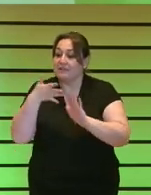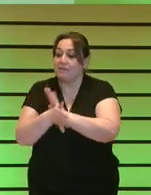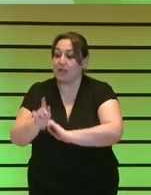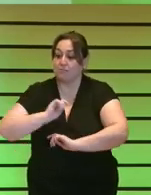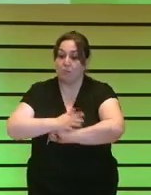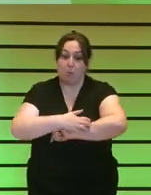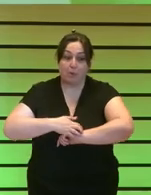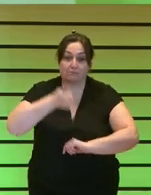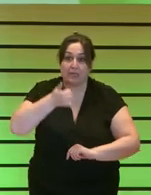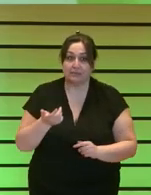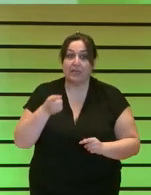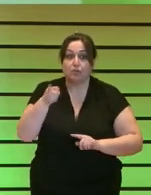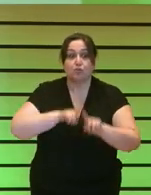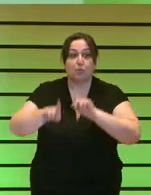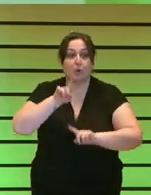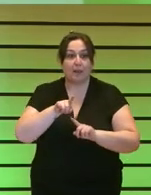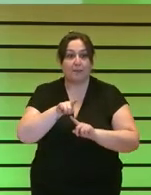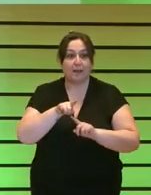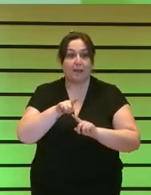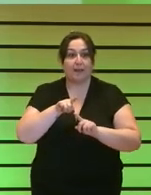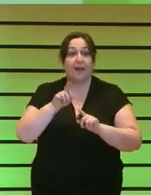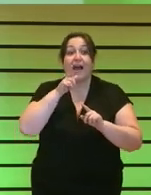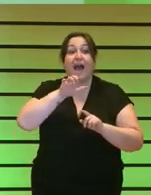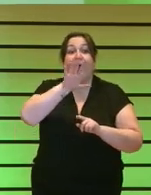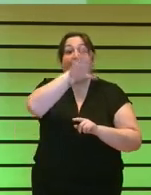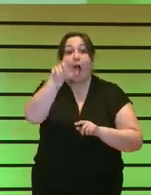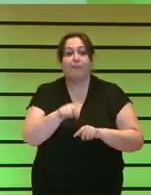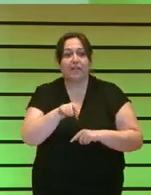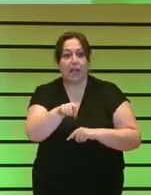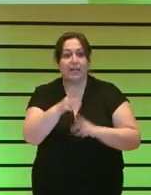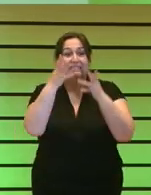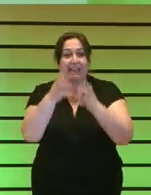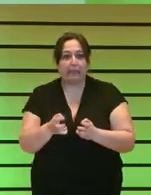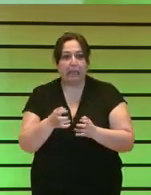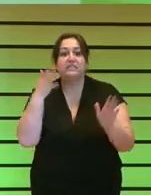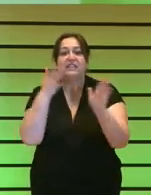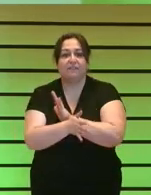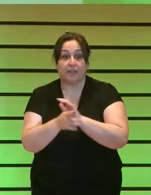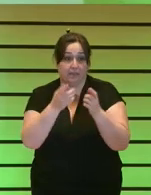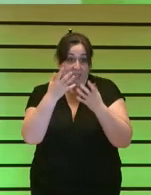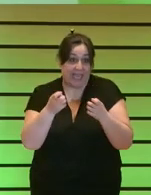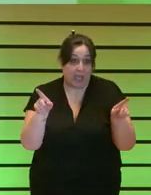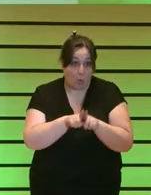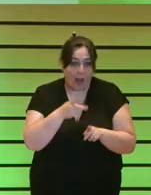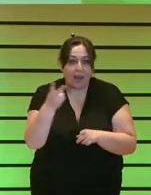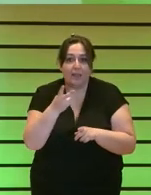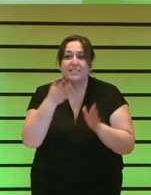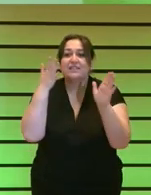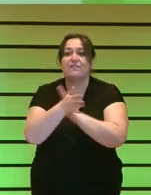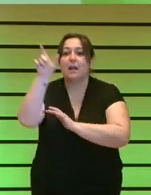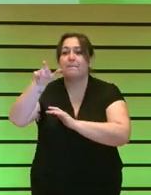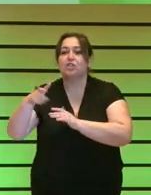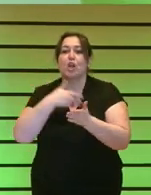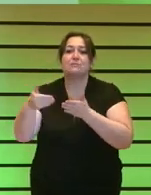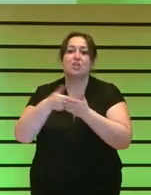verdad vale en el cuerno de África una sequilla de ese estilo son millones de personas muertas no